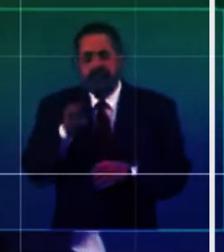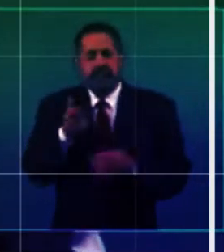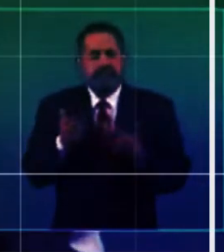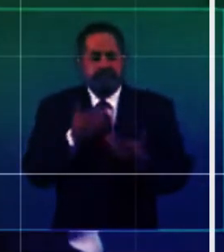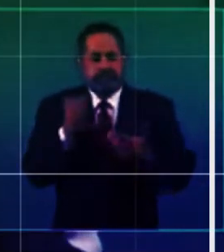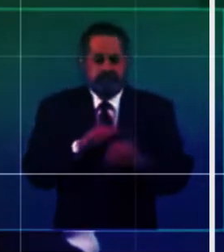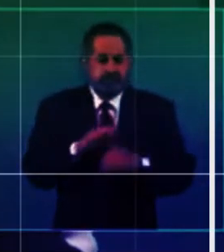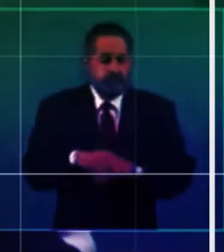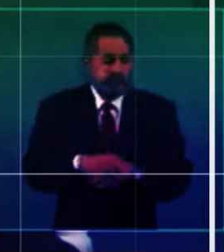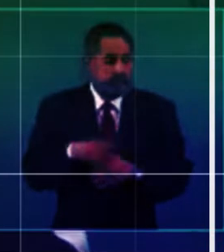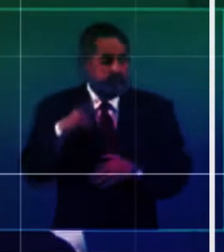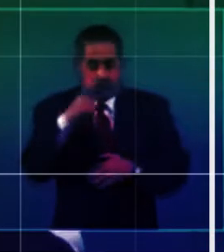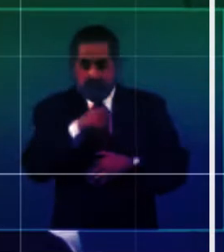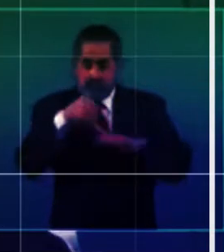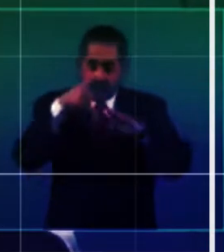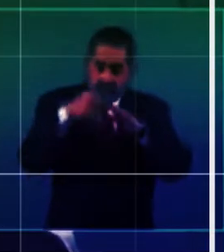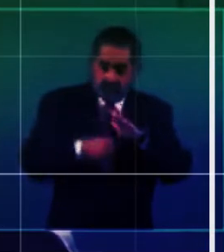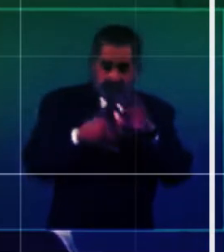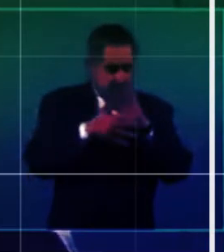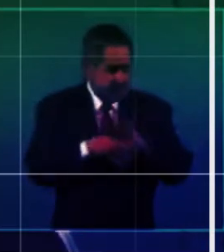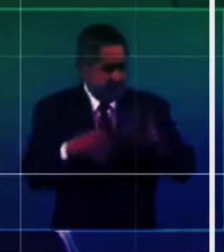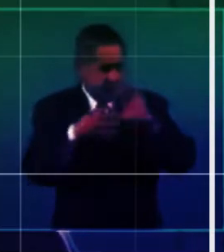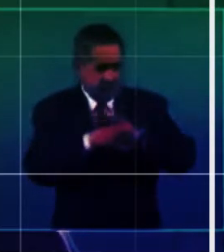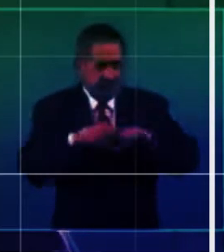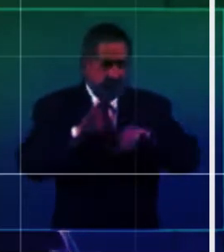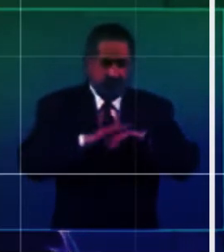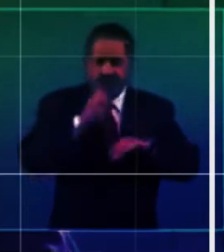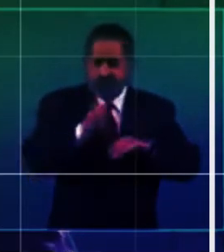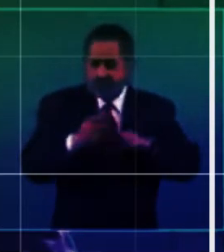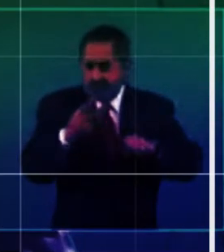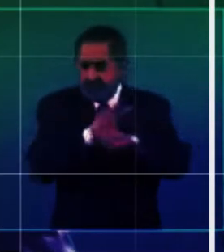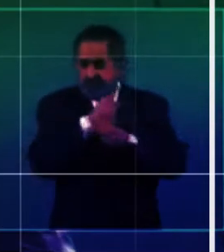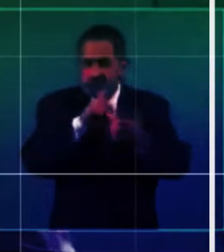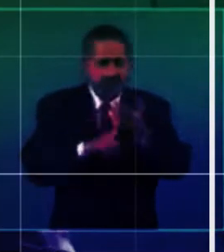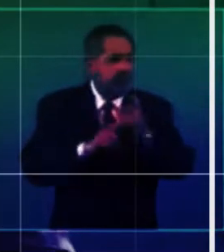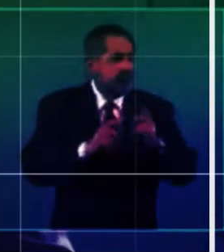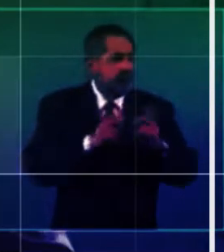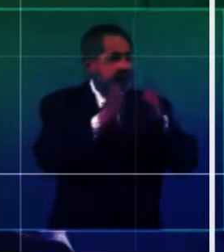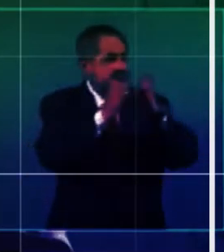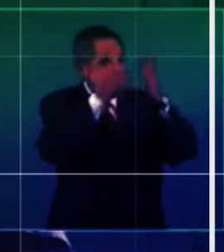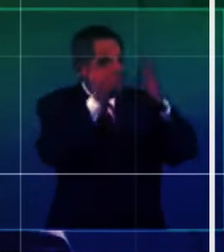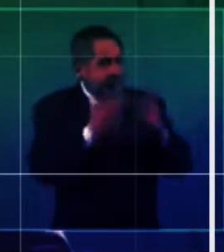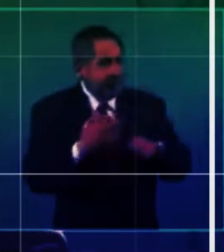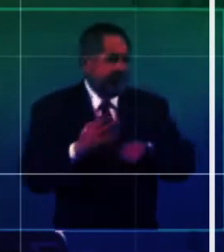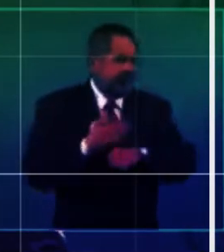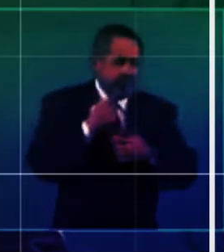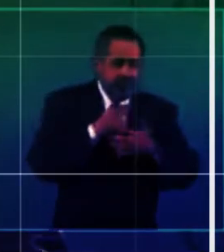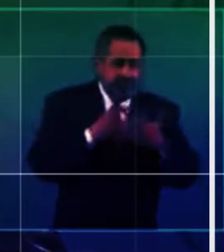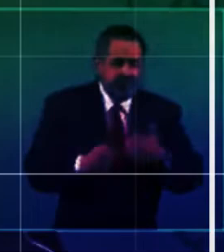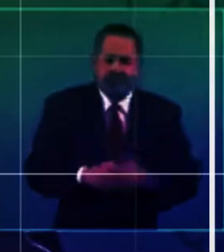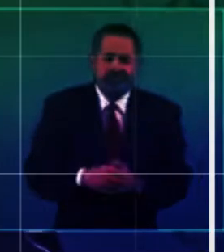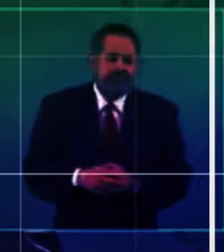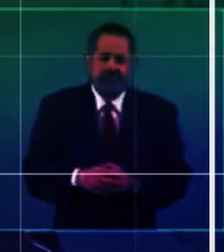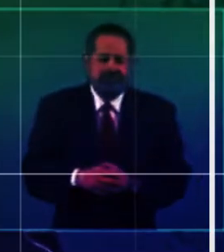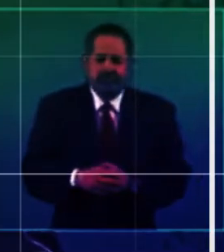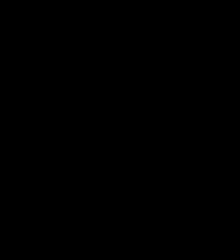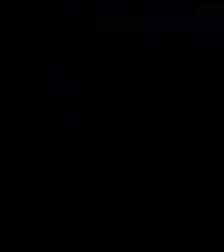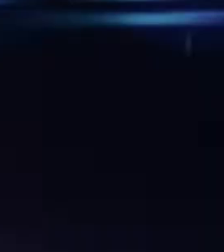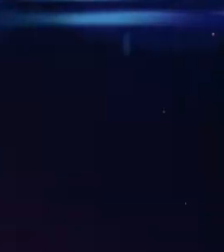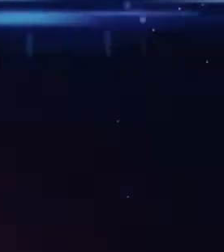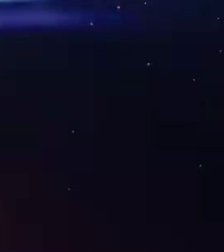Pero se profundizó. No.